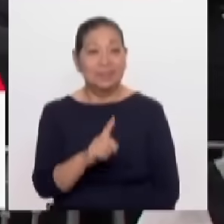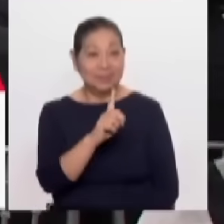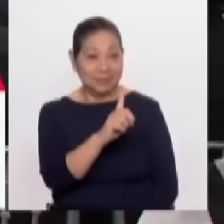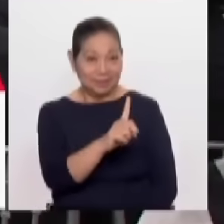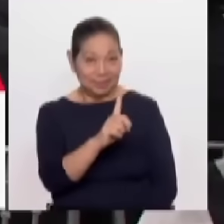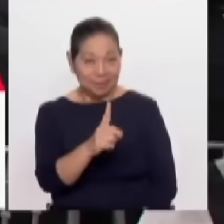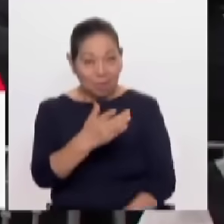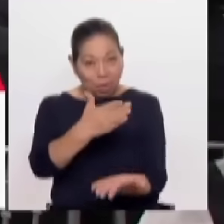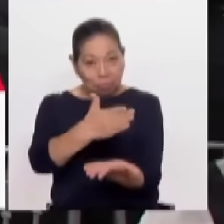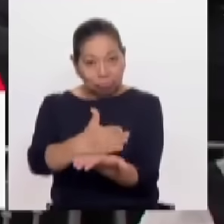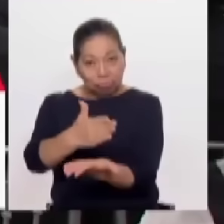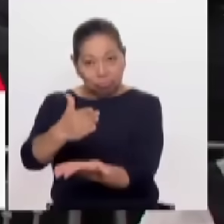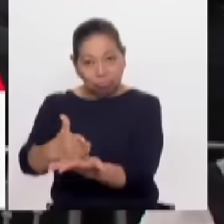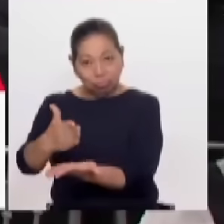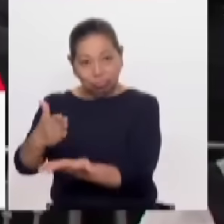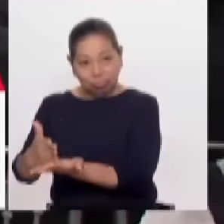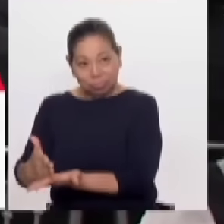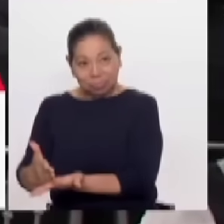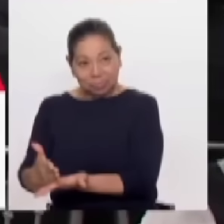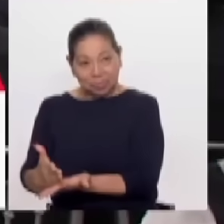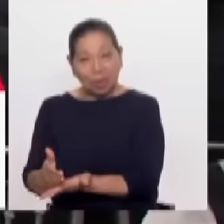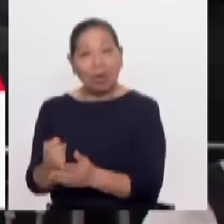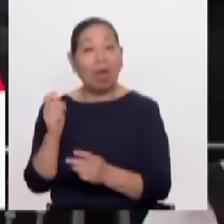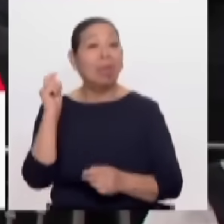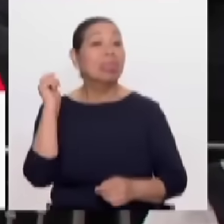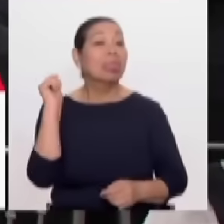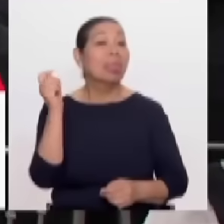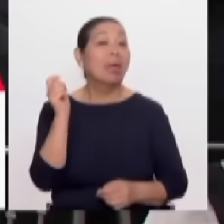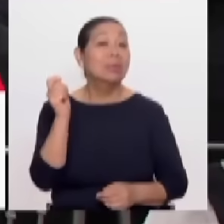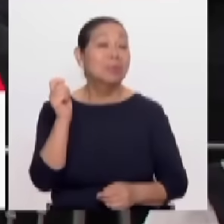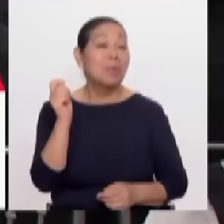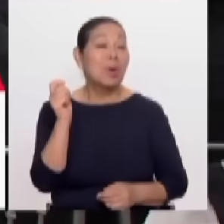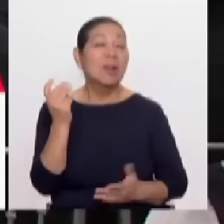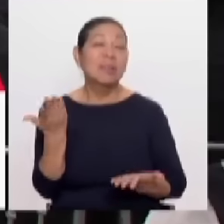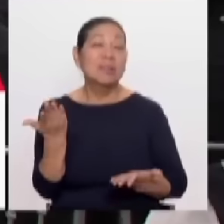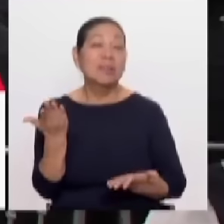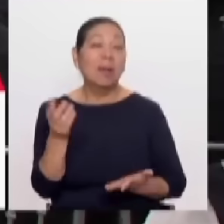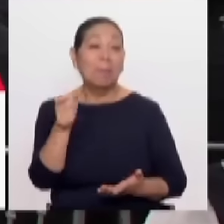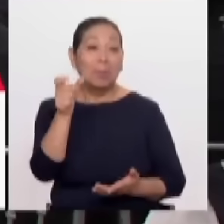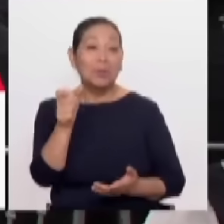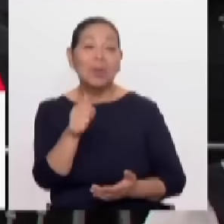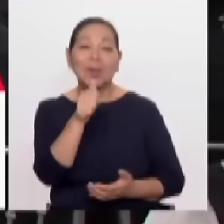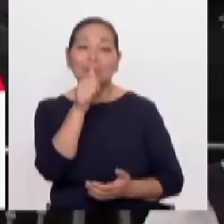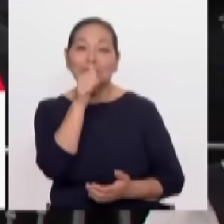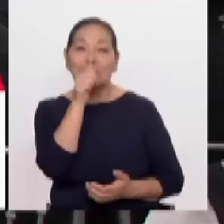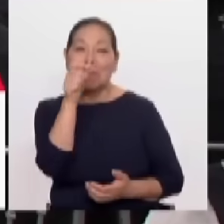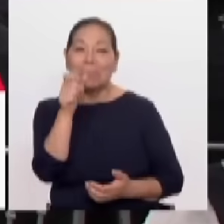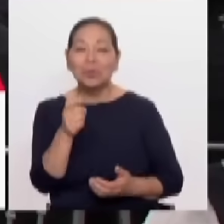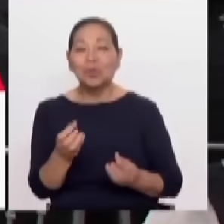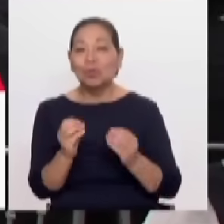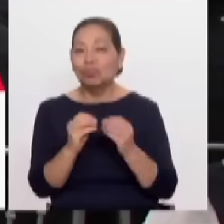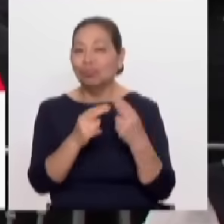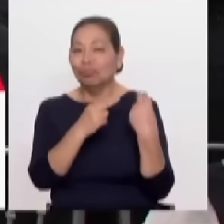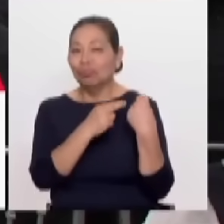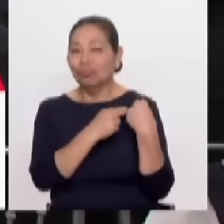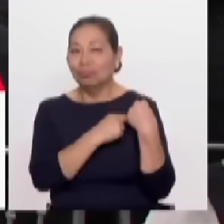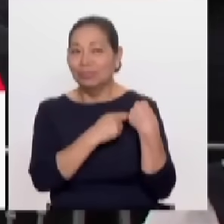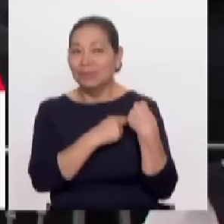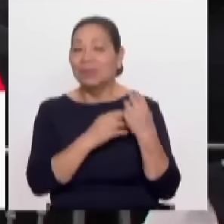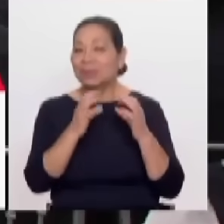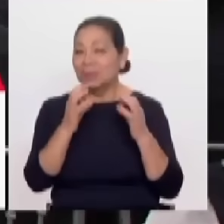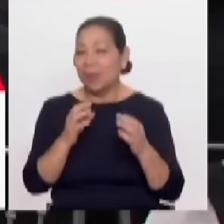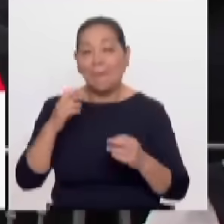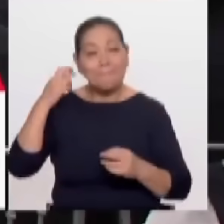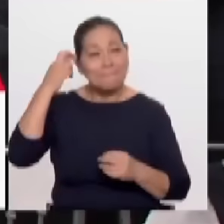cada estación, cada riel es un testimonio del esfuerzo de héroes anónimos y del compromiso,